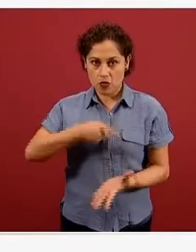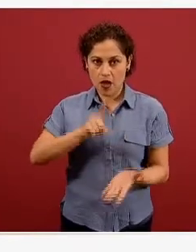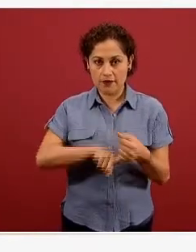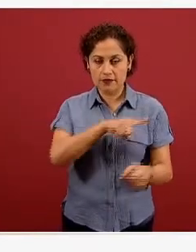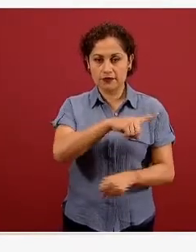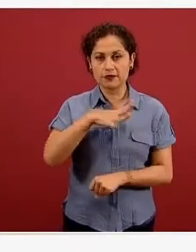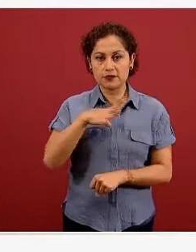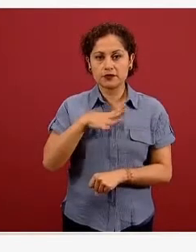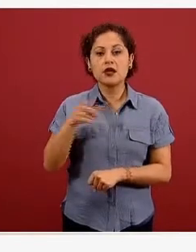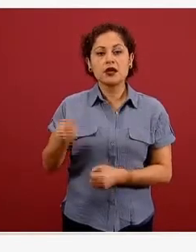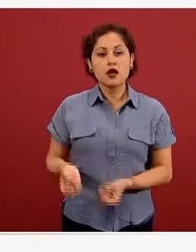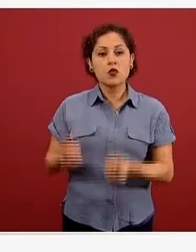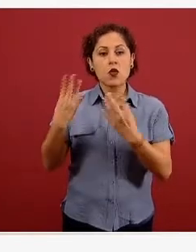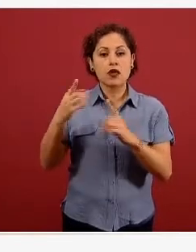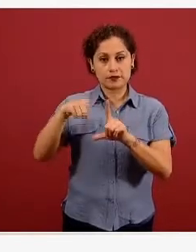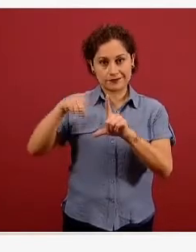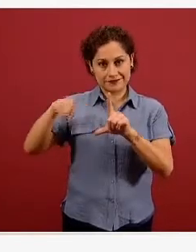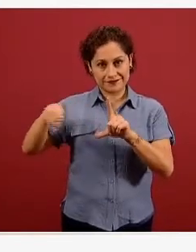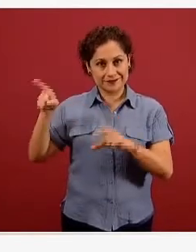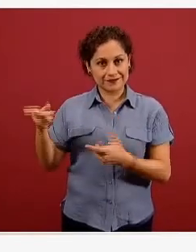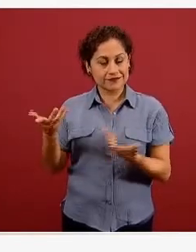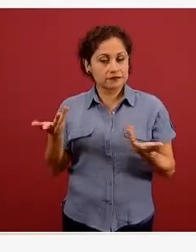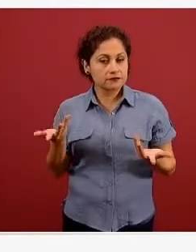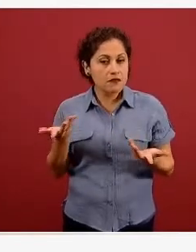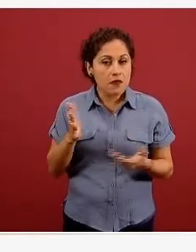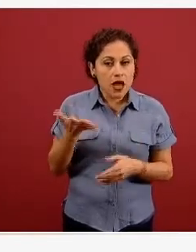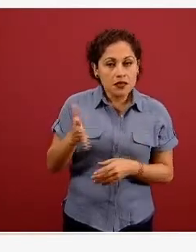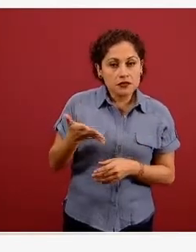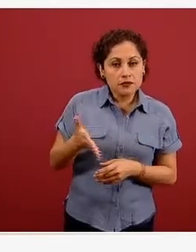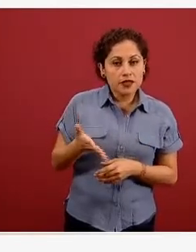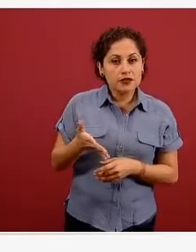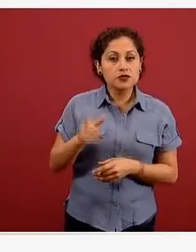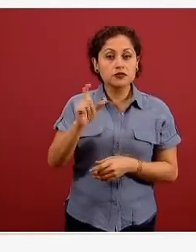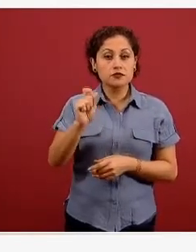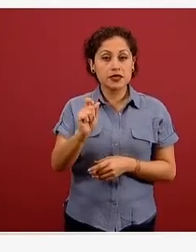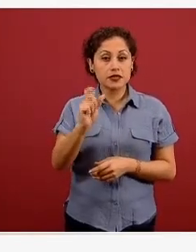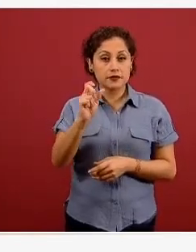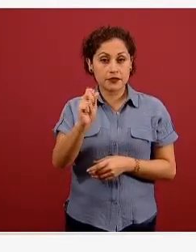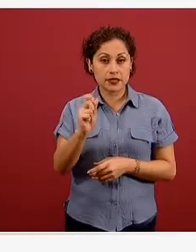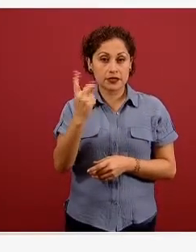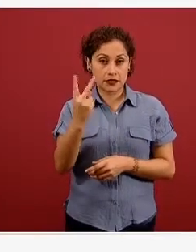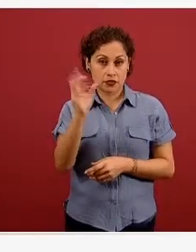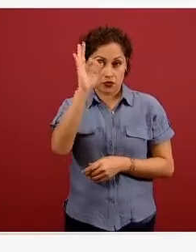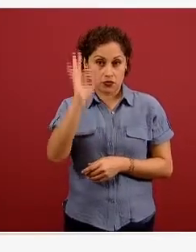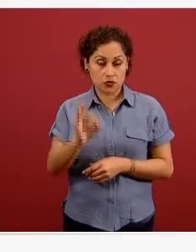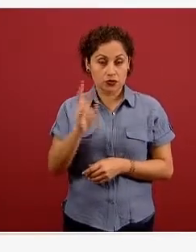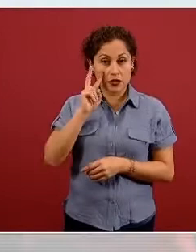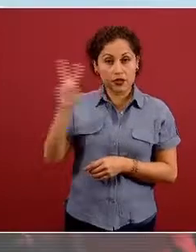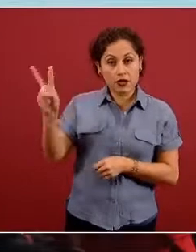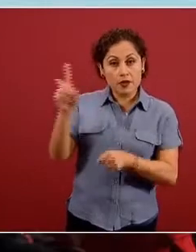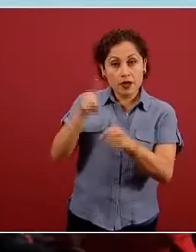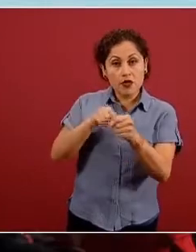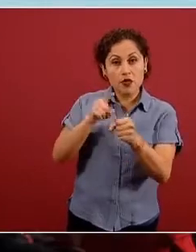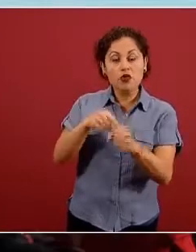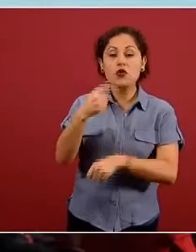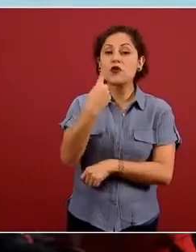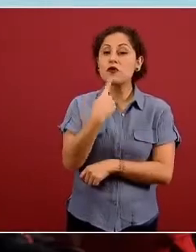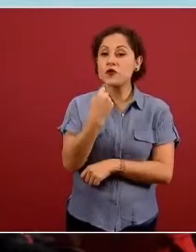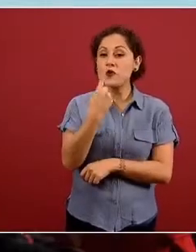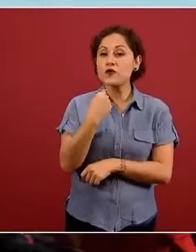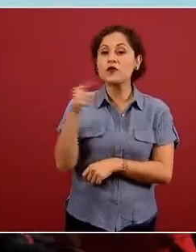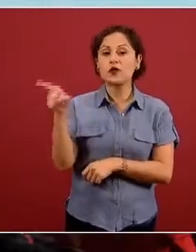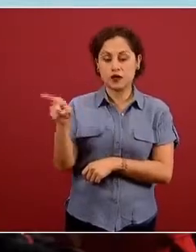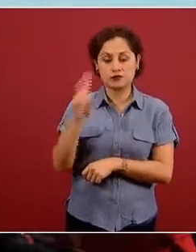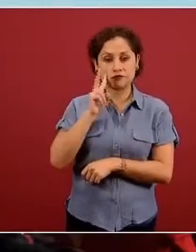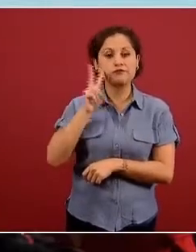este porcentaje hemos indicado que está alrededor del 20 o el 22%, es esta línea roja que se ve aquí,